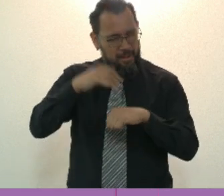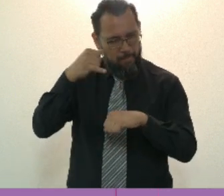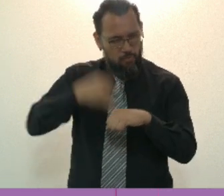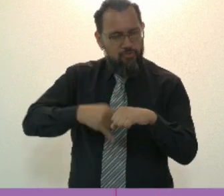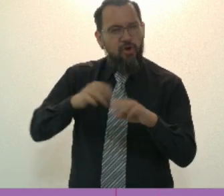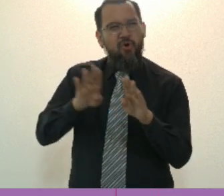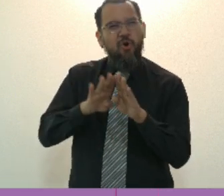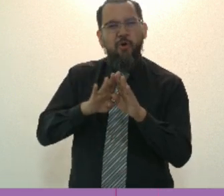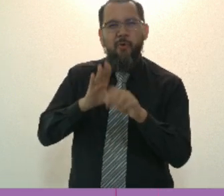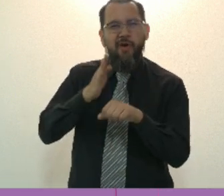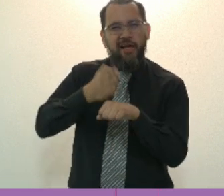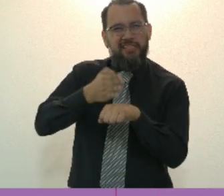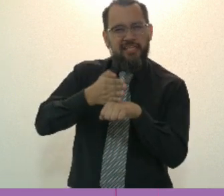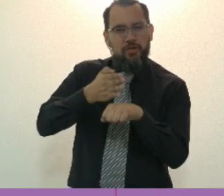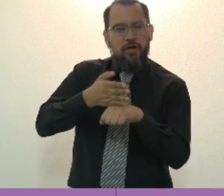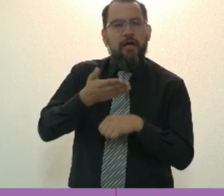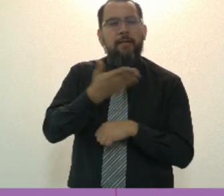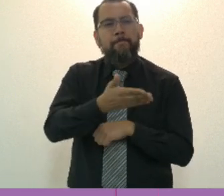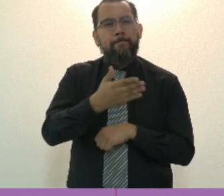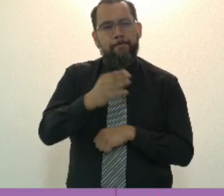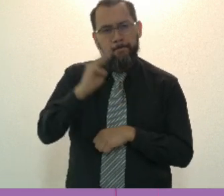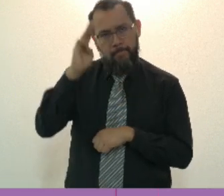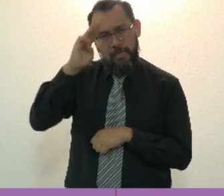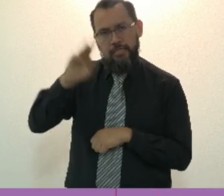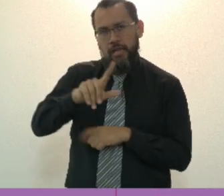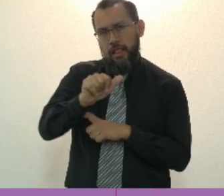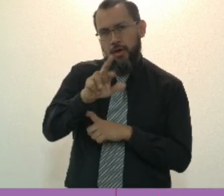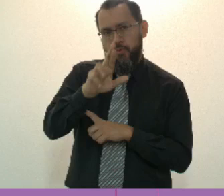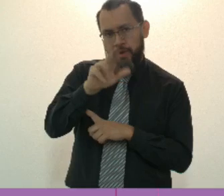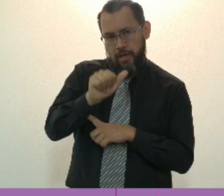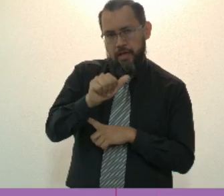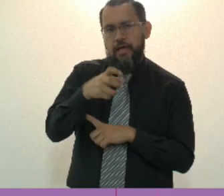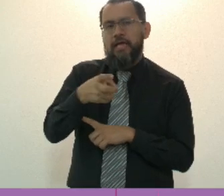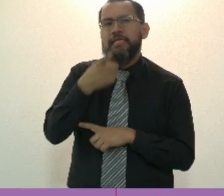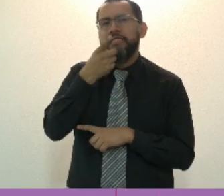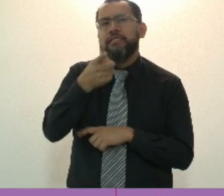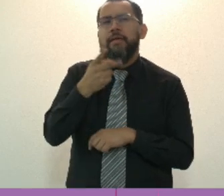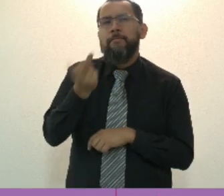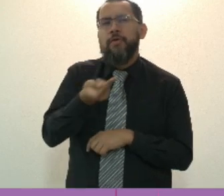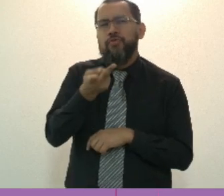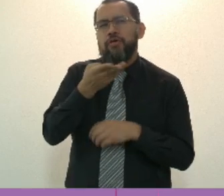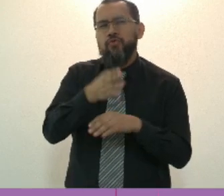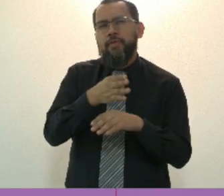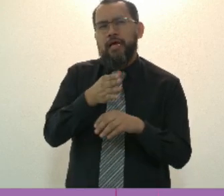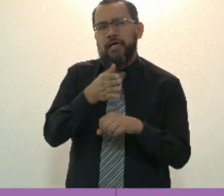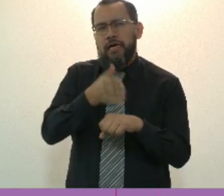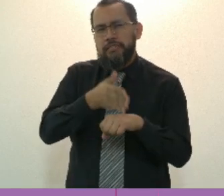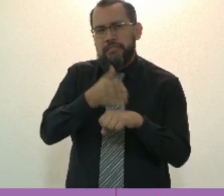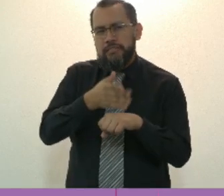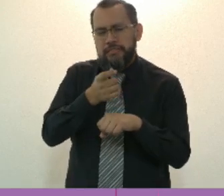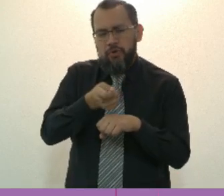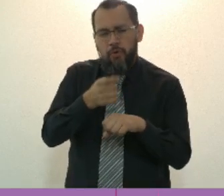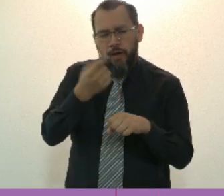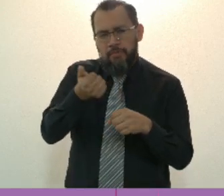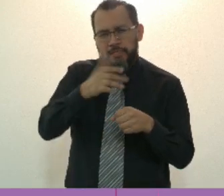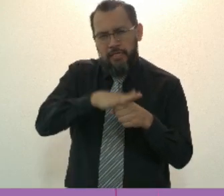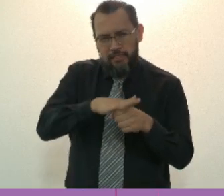Ah, perfecto. La maestra Laura Lisset nos pregunta sobre las sanciones. Si